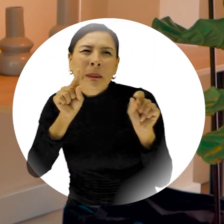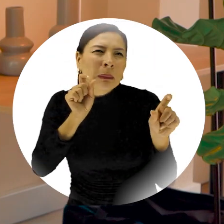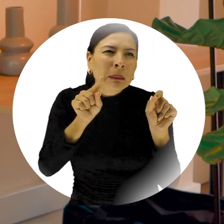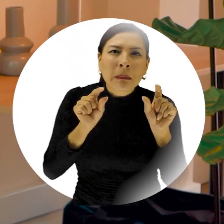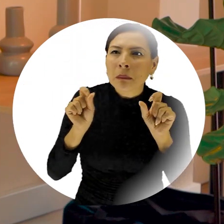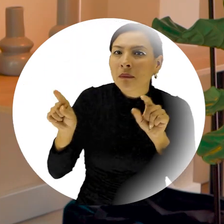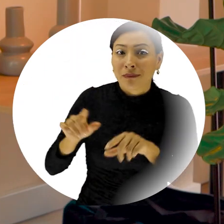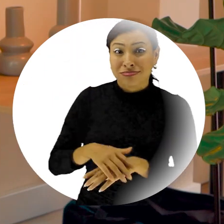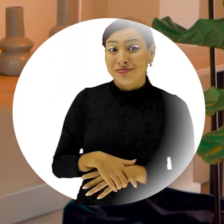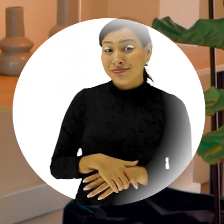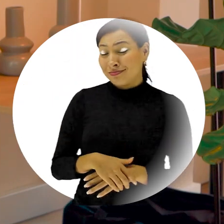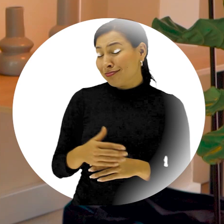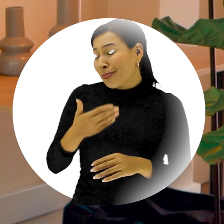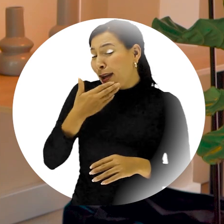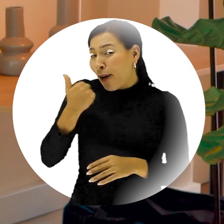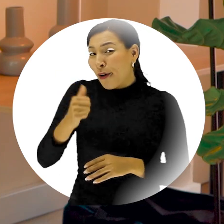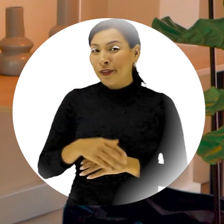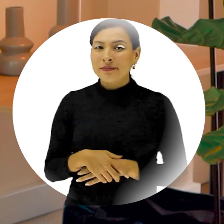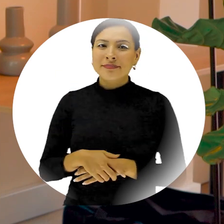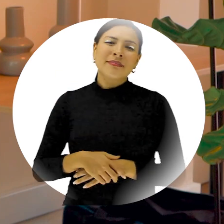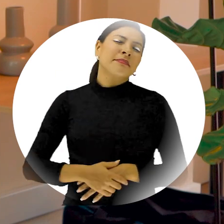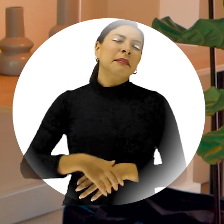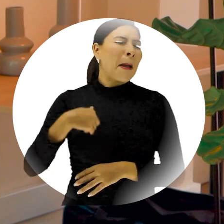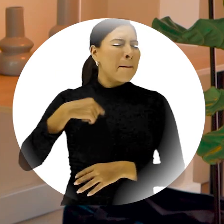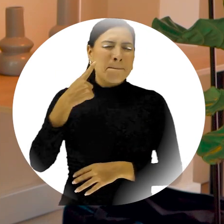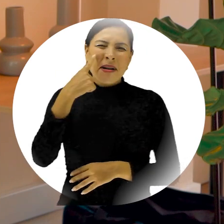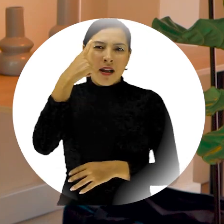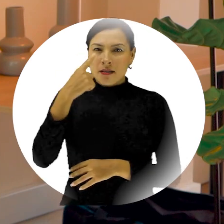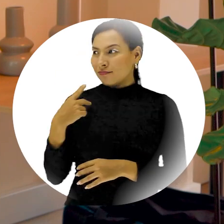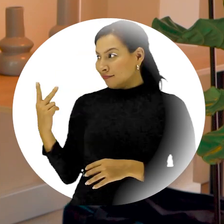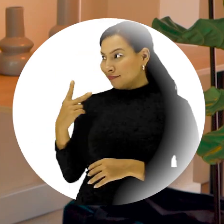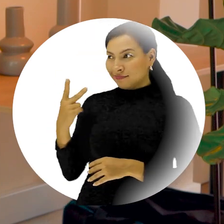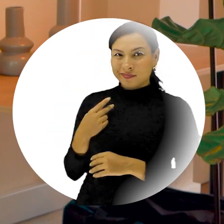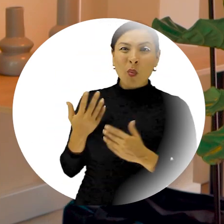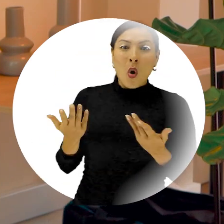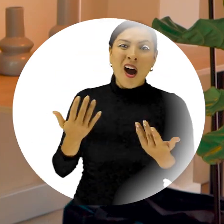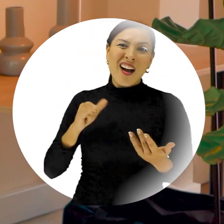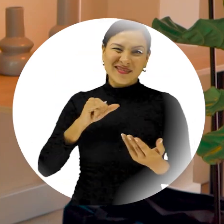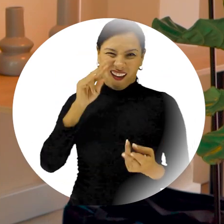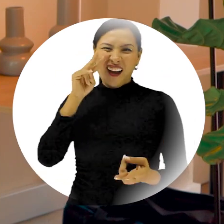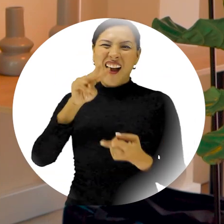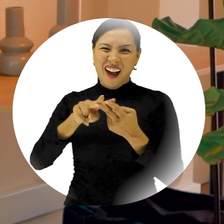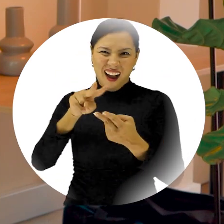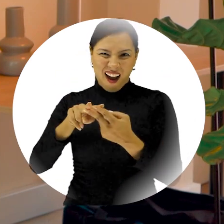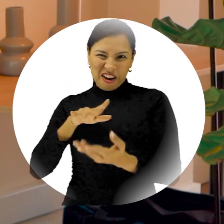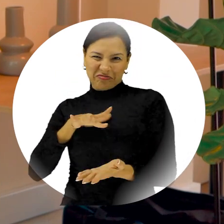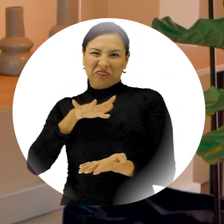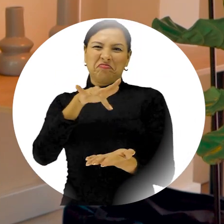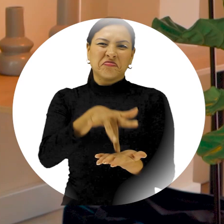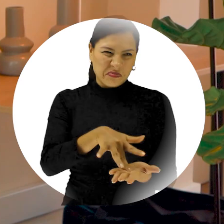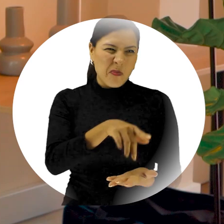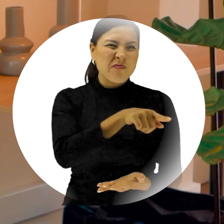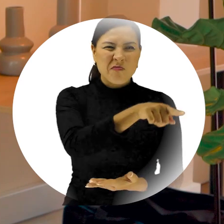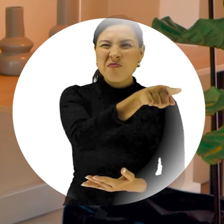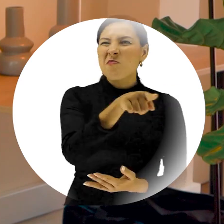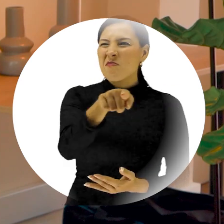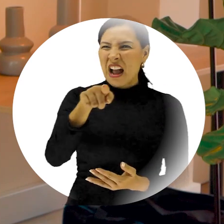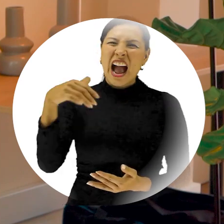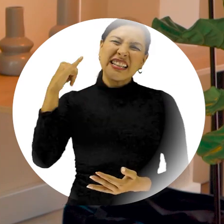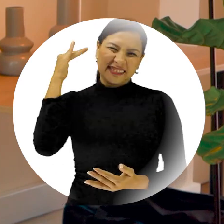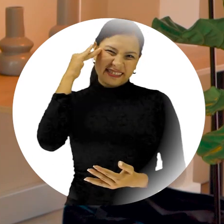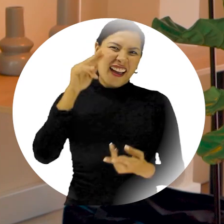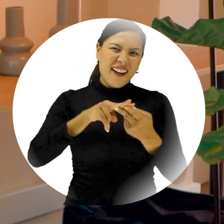a eso. Para nosotros fue más fácil empezar por áreas que fueran mucho más conocidas porque uno ya sabe cuáles son las áreas de acceso que tiene, cuál